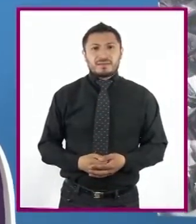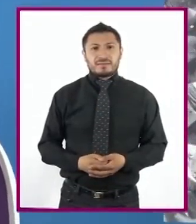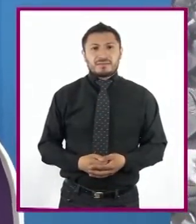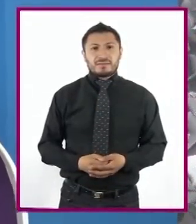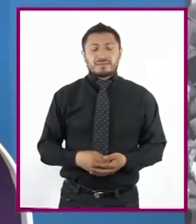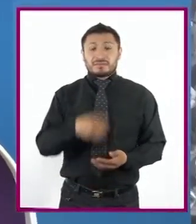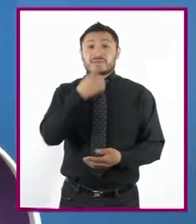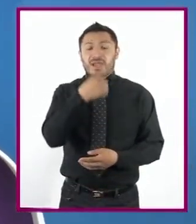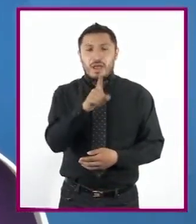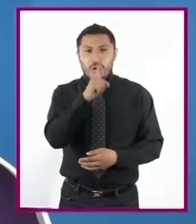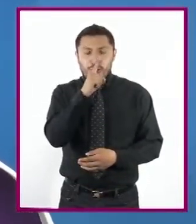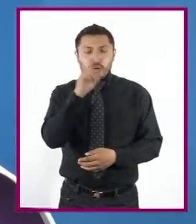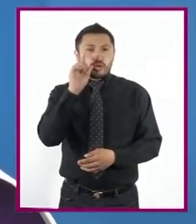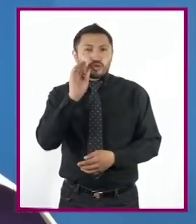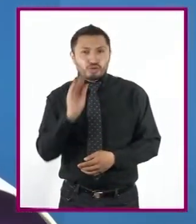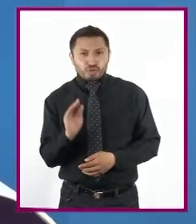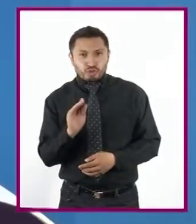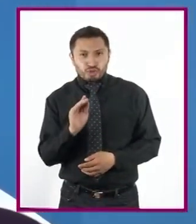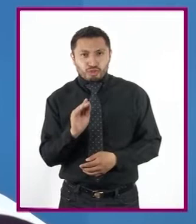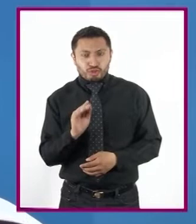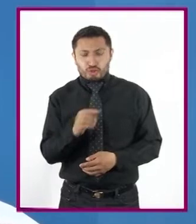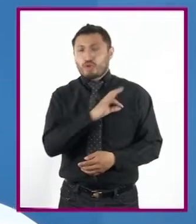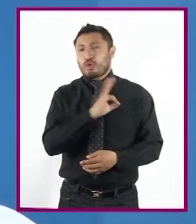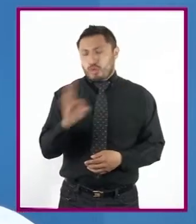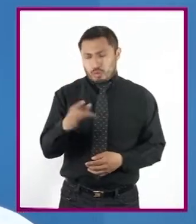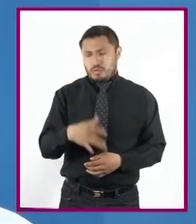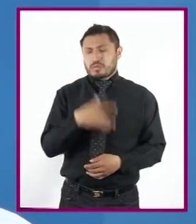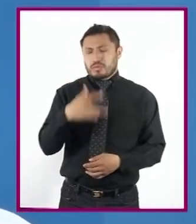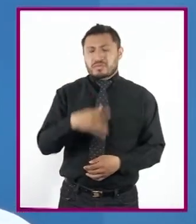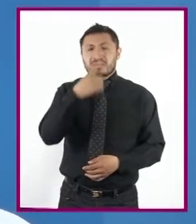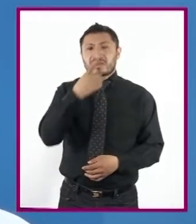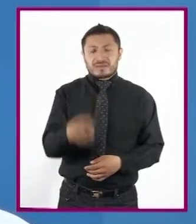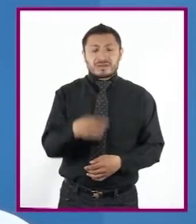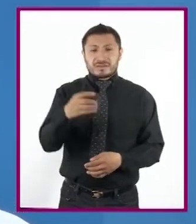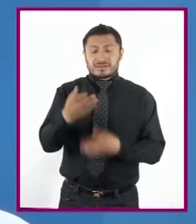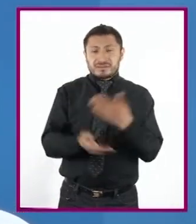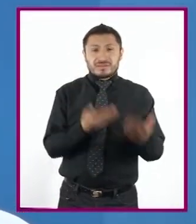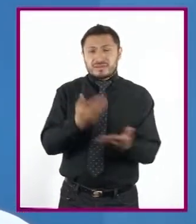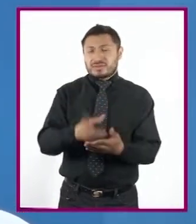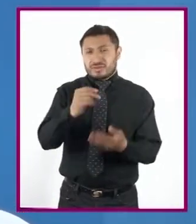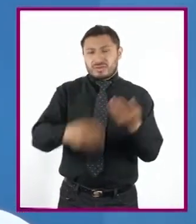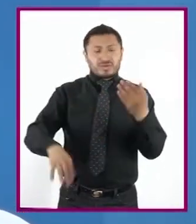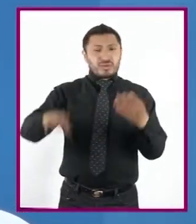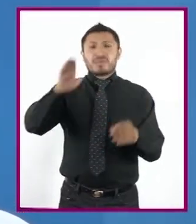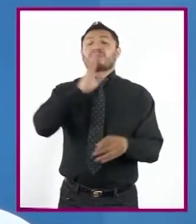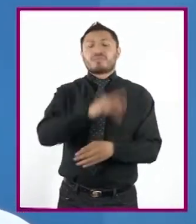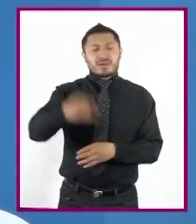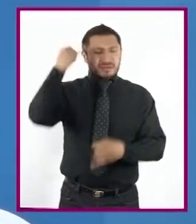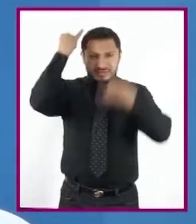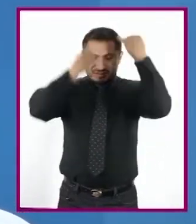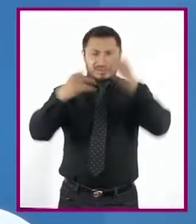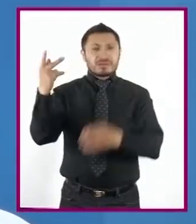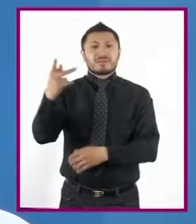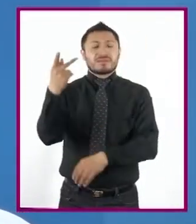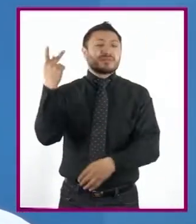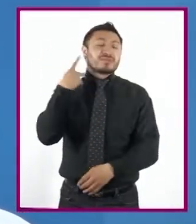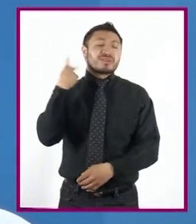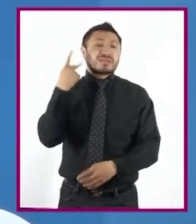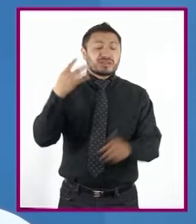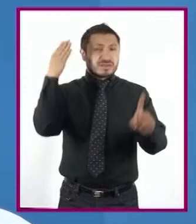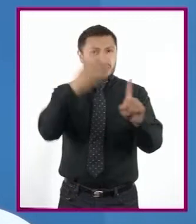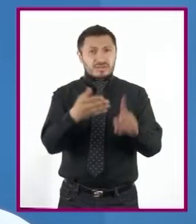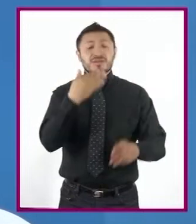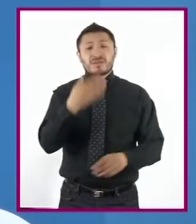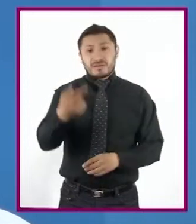Dijo en voz baja: puedo con toda sinceridad decir que el servicio no ha corrompido mis ideales políticos y que creo que la democracia es el